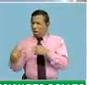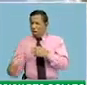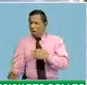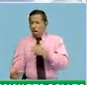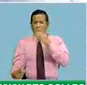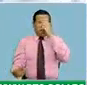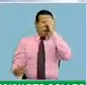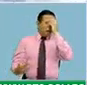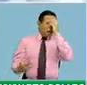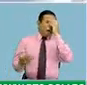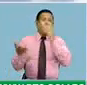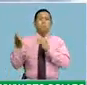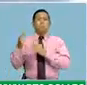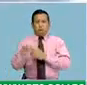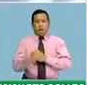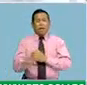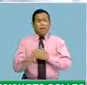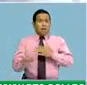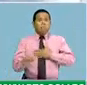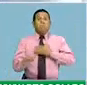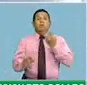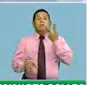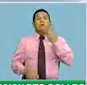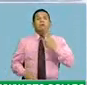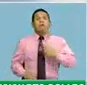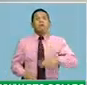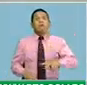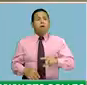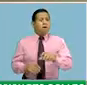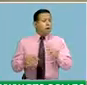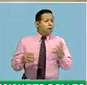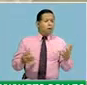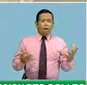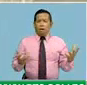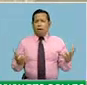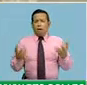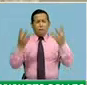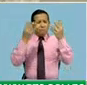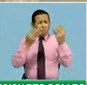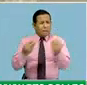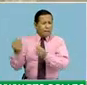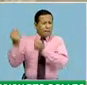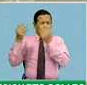habrá pasado. Total que mi hija y la otra niña no